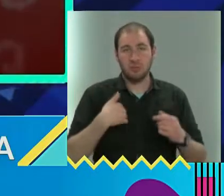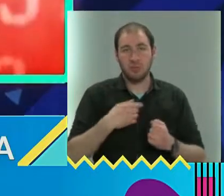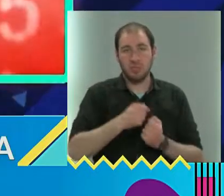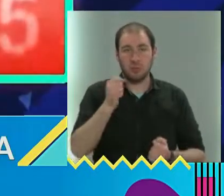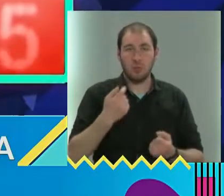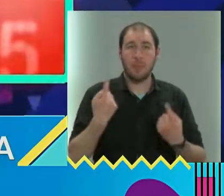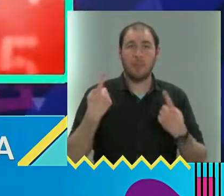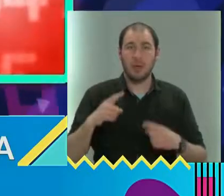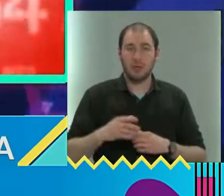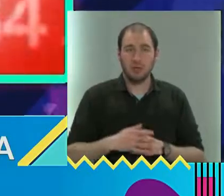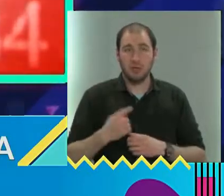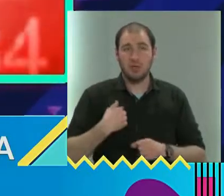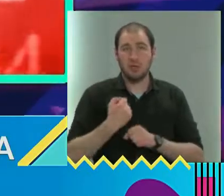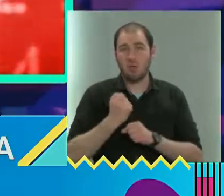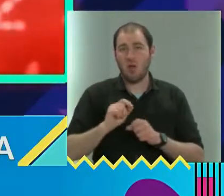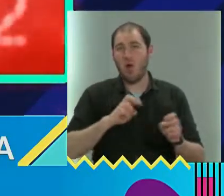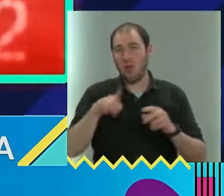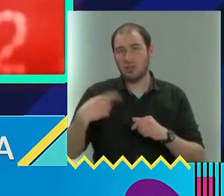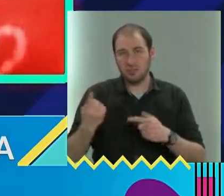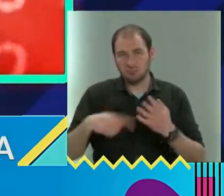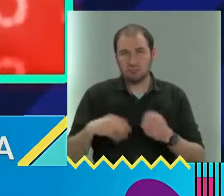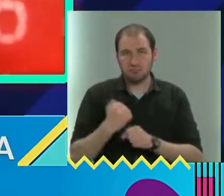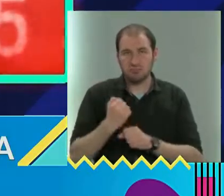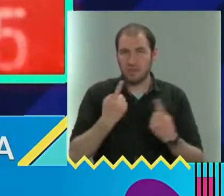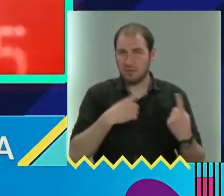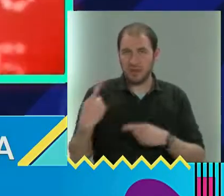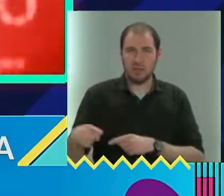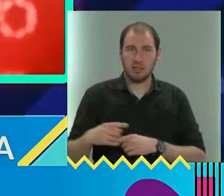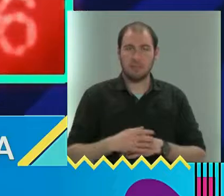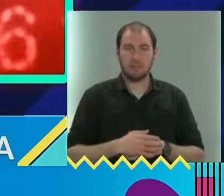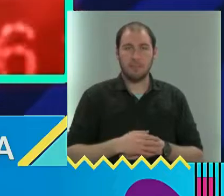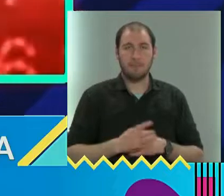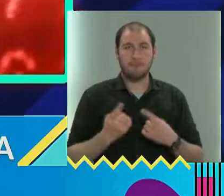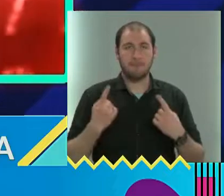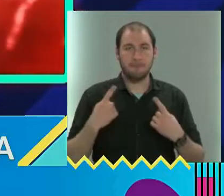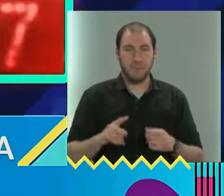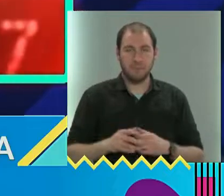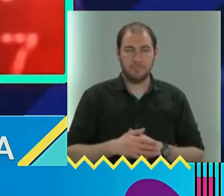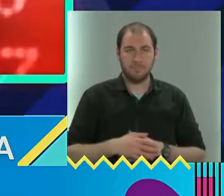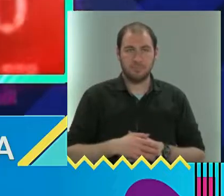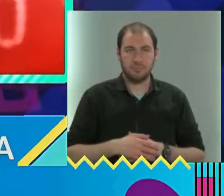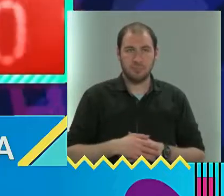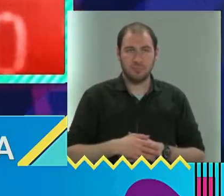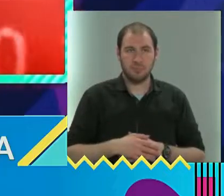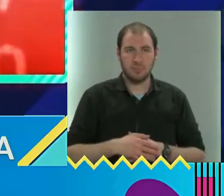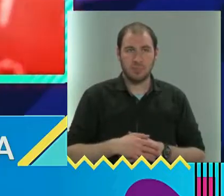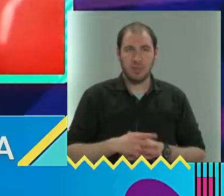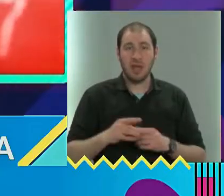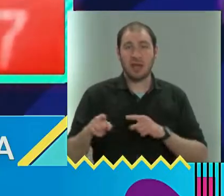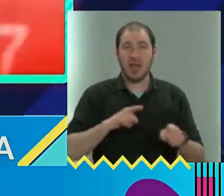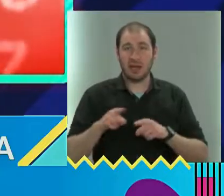título, pero yo puedo trabajar de otra cosa. Pero si esa, digamos, si esa